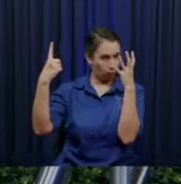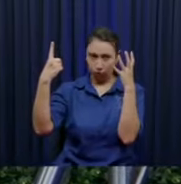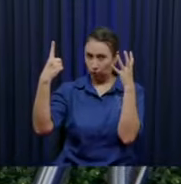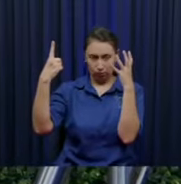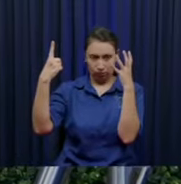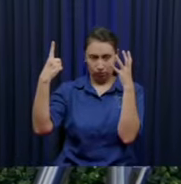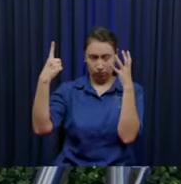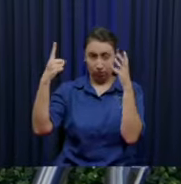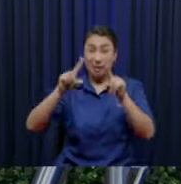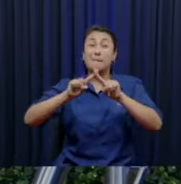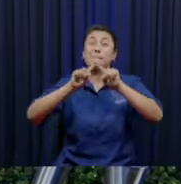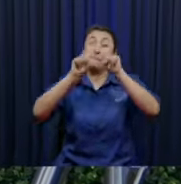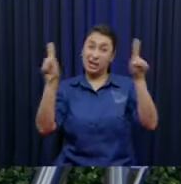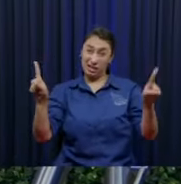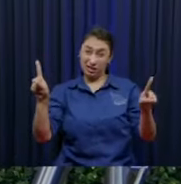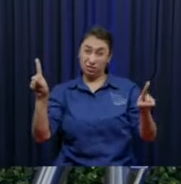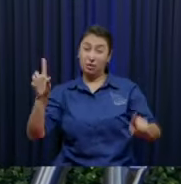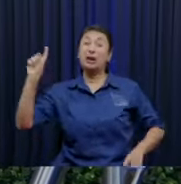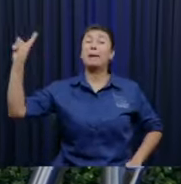no fue el engañado.